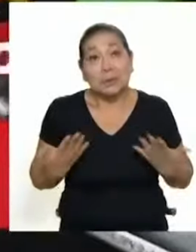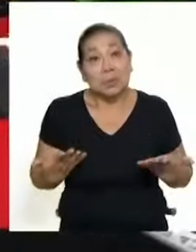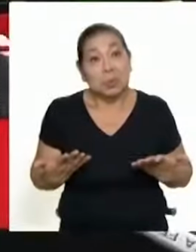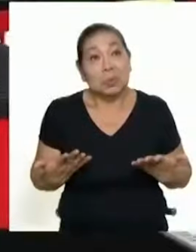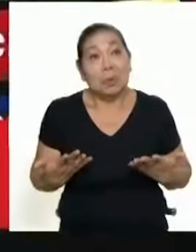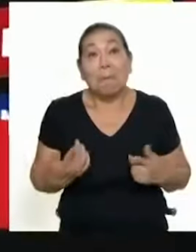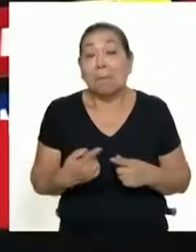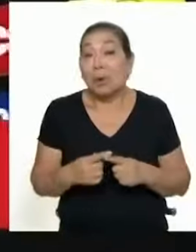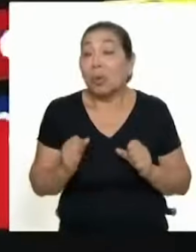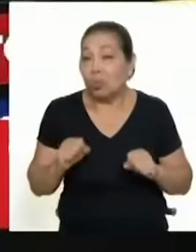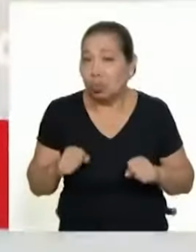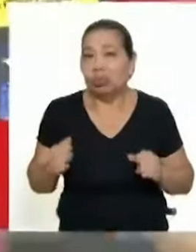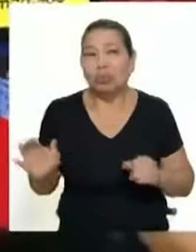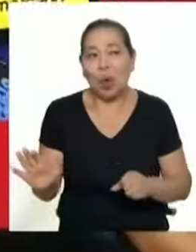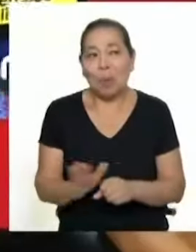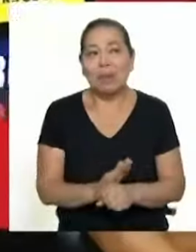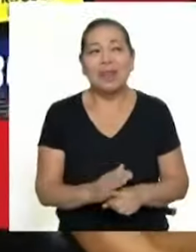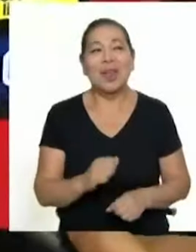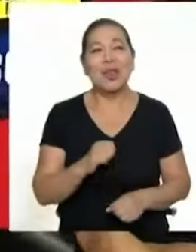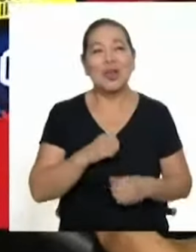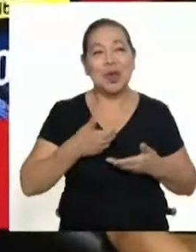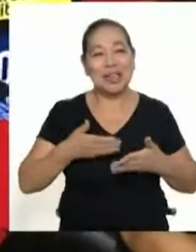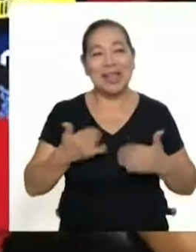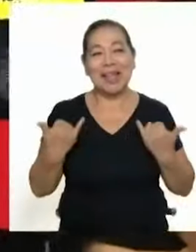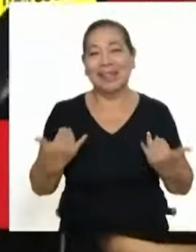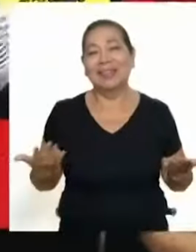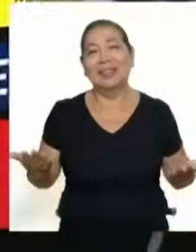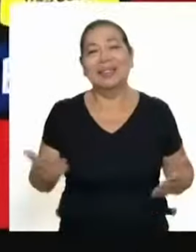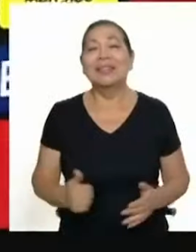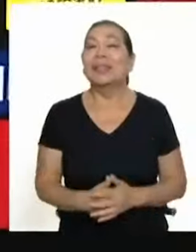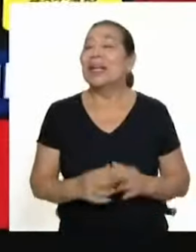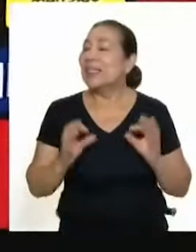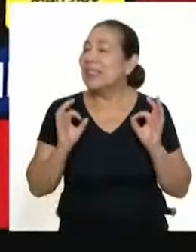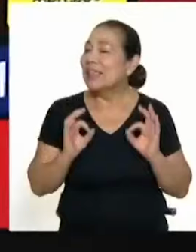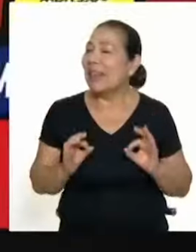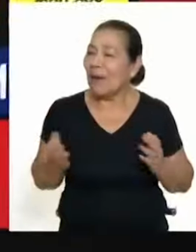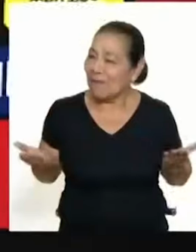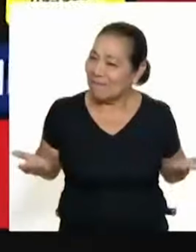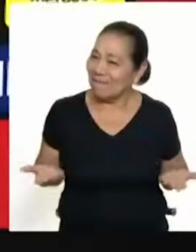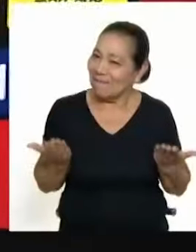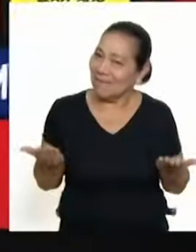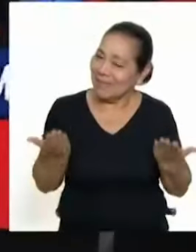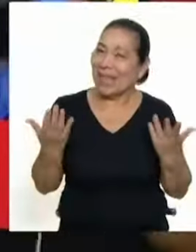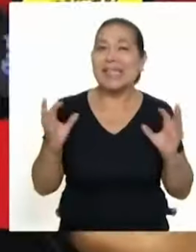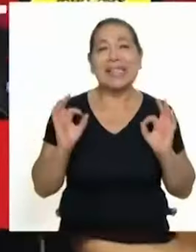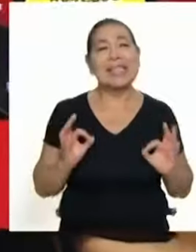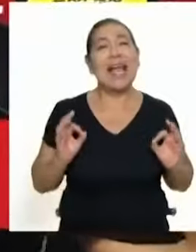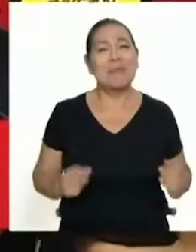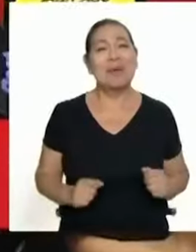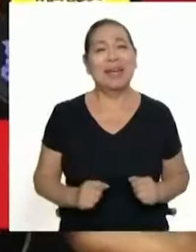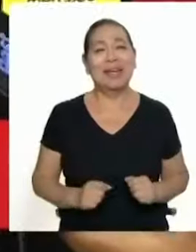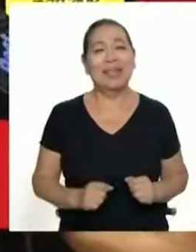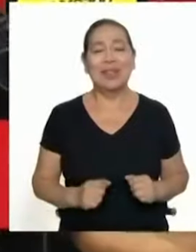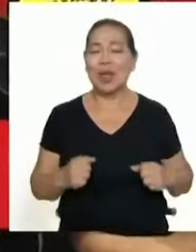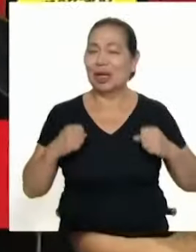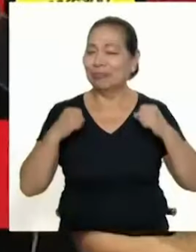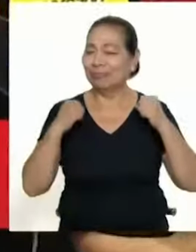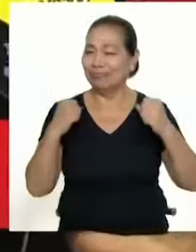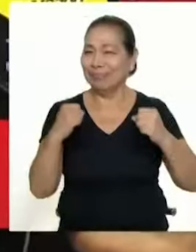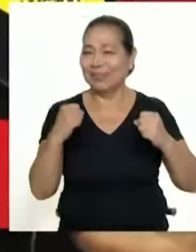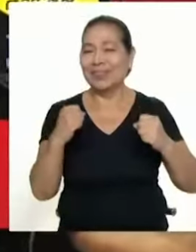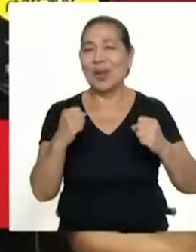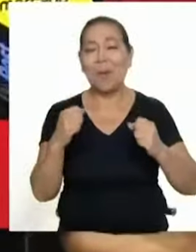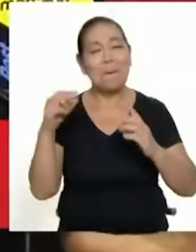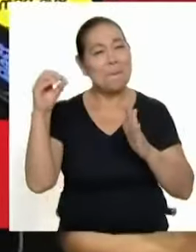nuestras ocasiones y la pudimos concretar, ¿no? Yo he nacido aquí, entonces siempre el empuje de la hinchada siempre te da esa rebeldía,